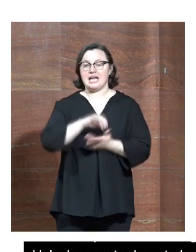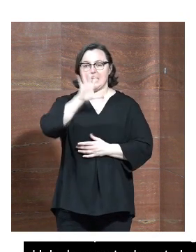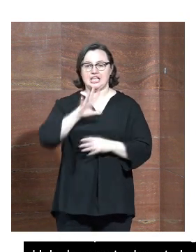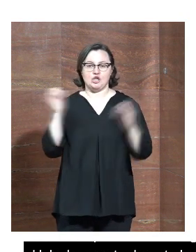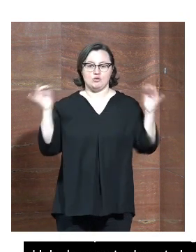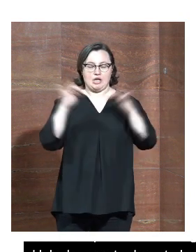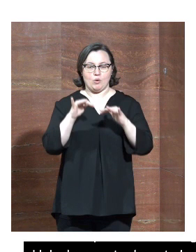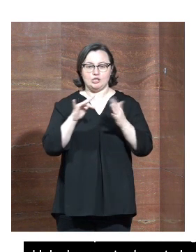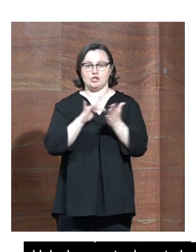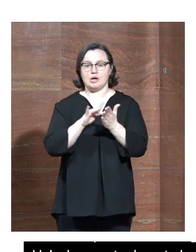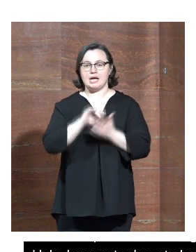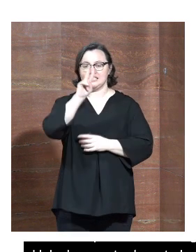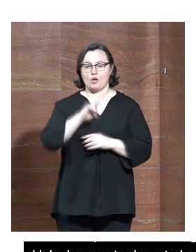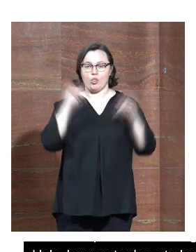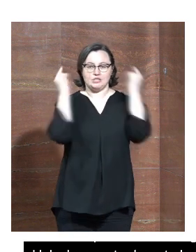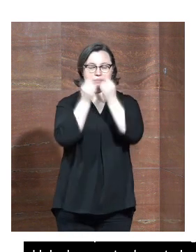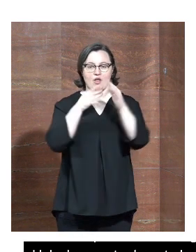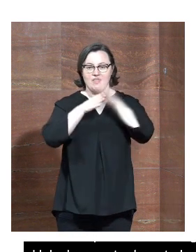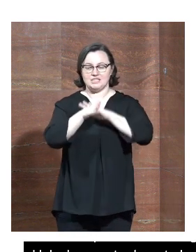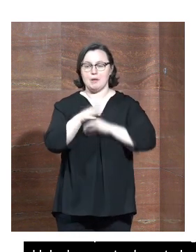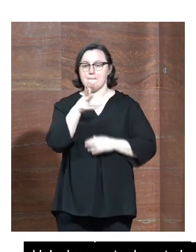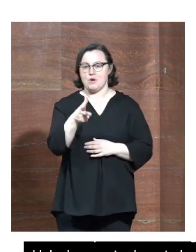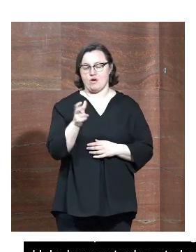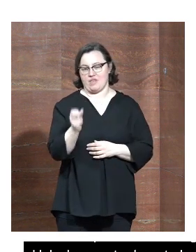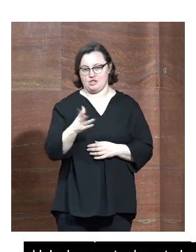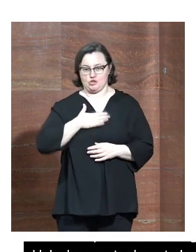encuentro de los segundos seminarios de accesibilidad por derecho,